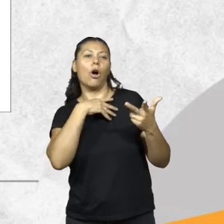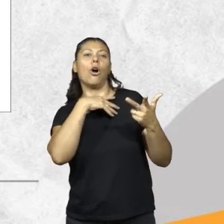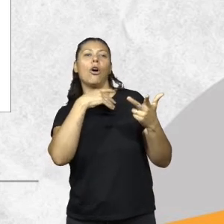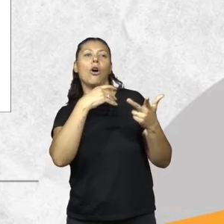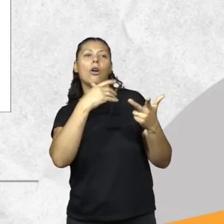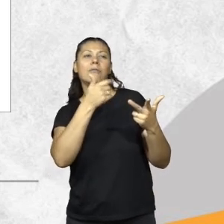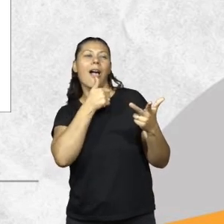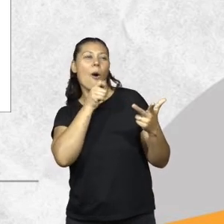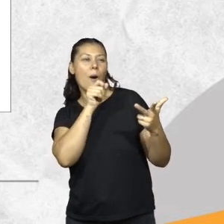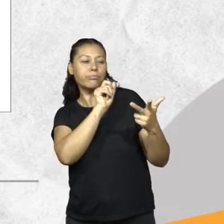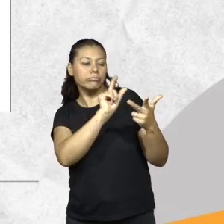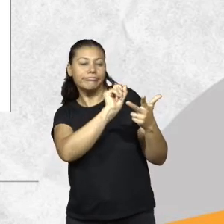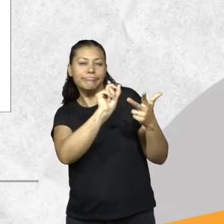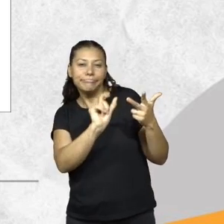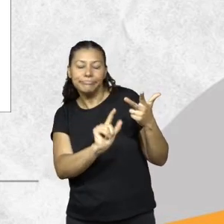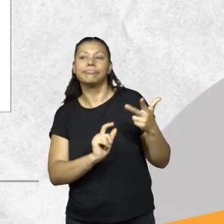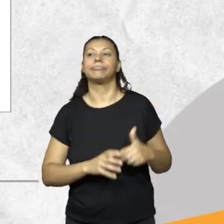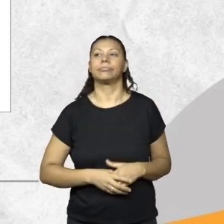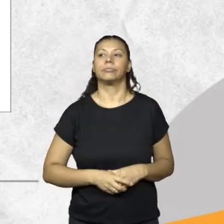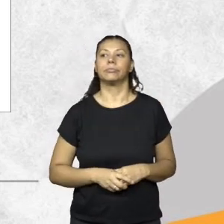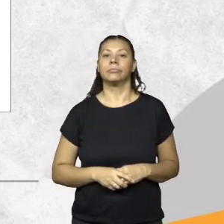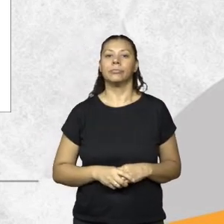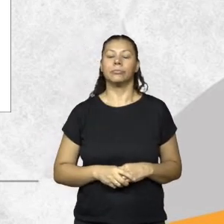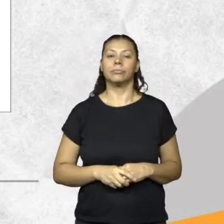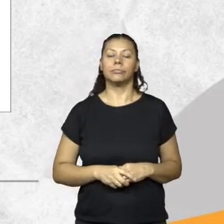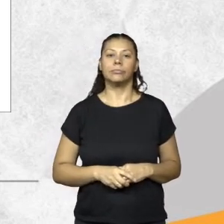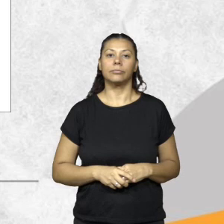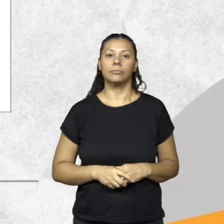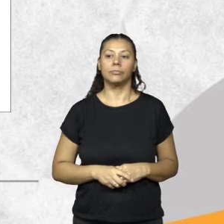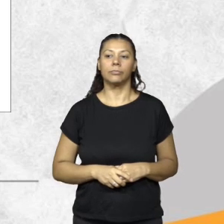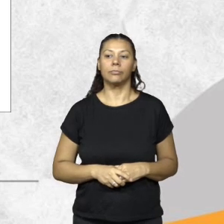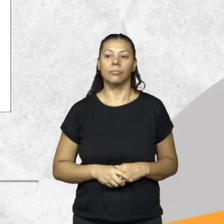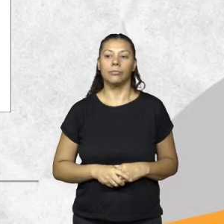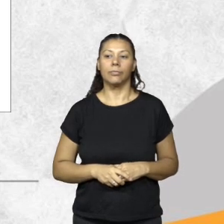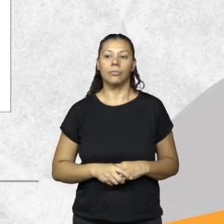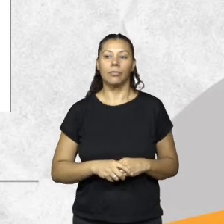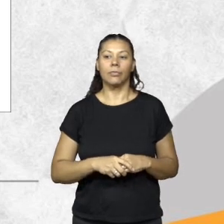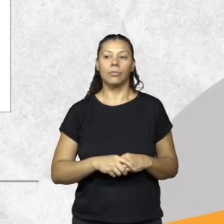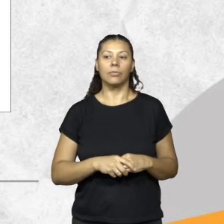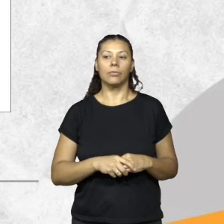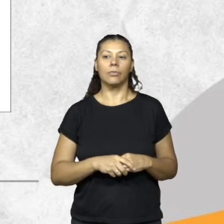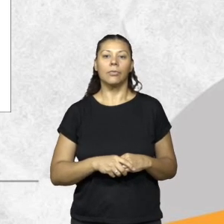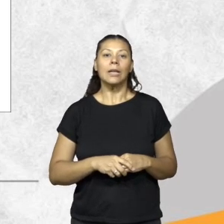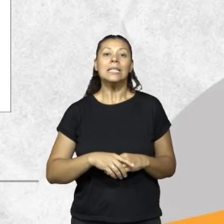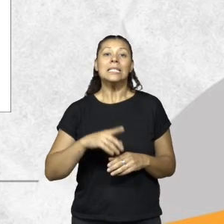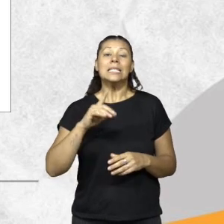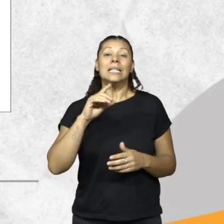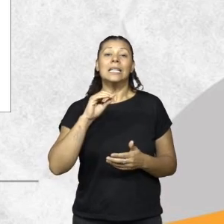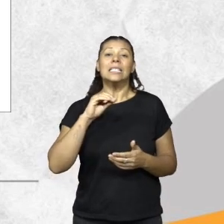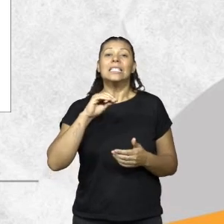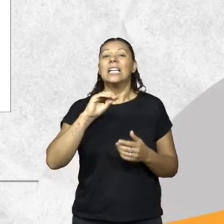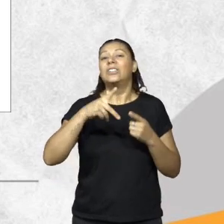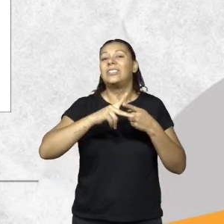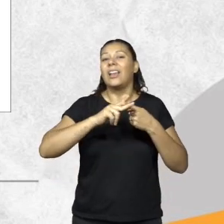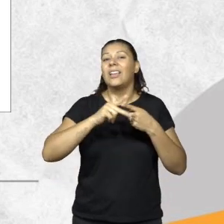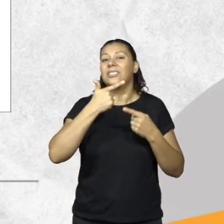Promovemos que se incorpore el disco de Secchi en la evaluación y el sobrenadante. Y